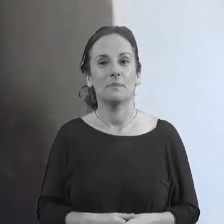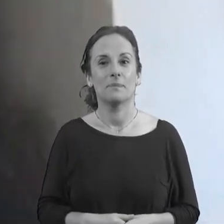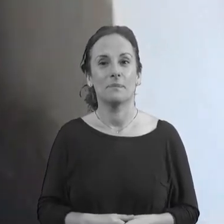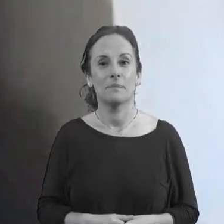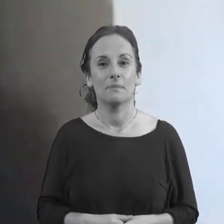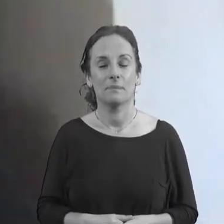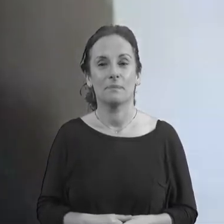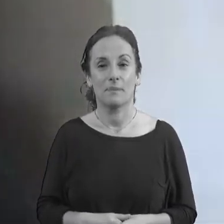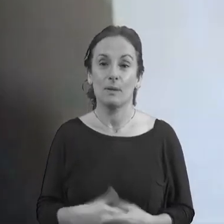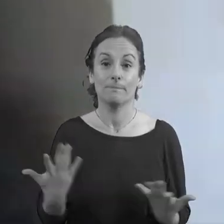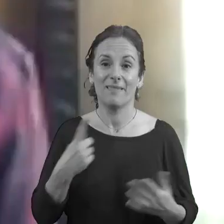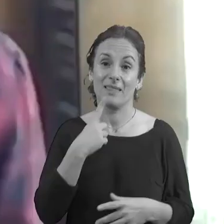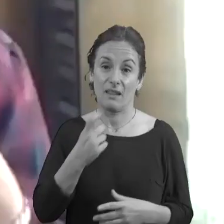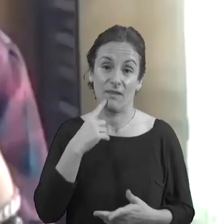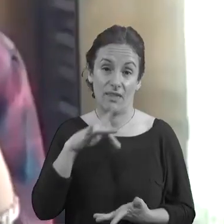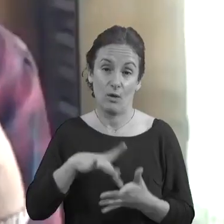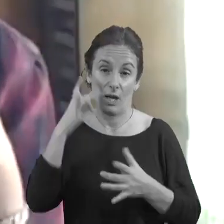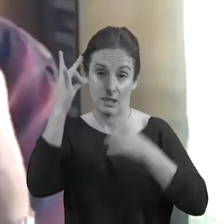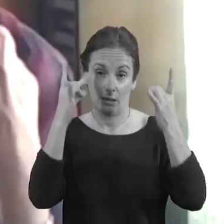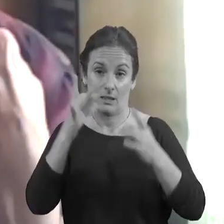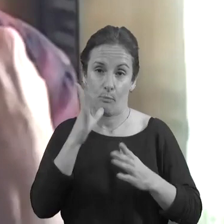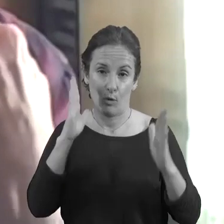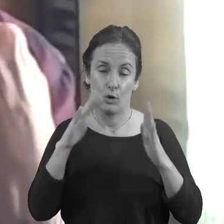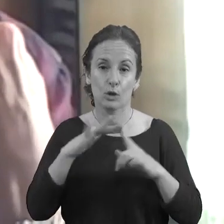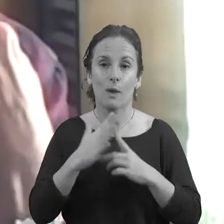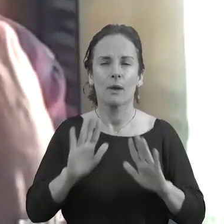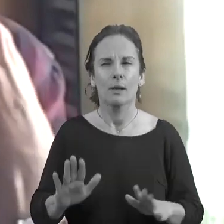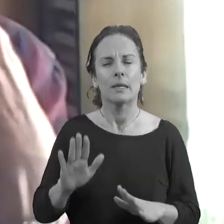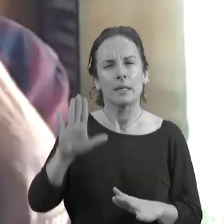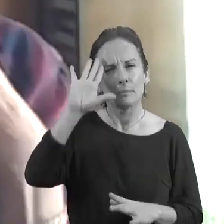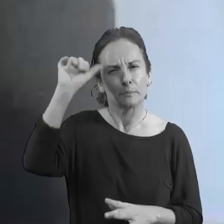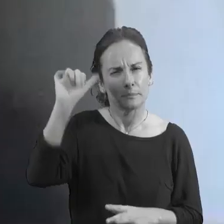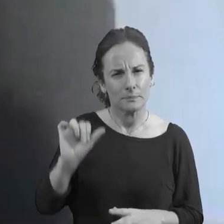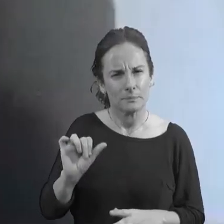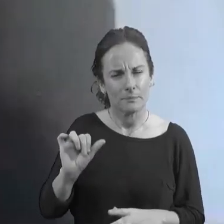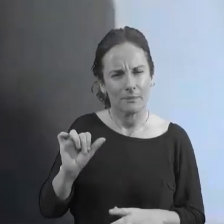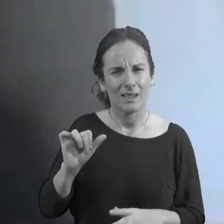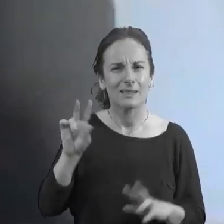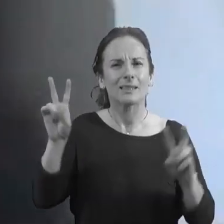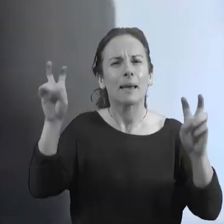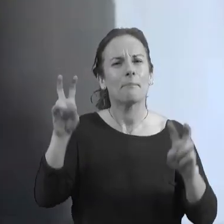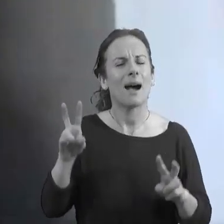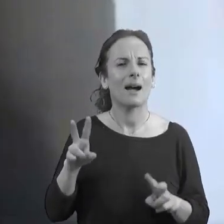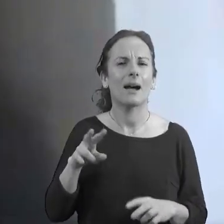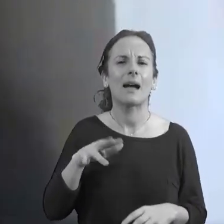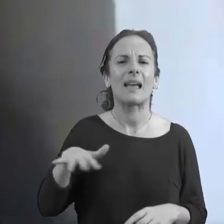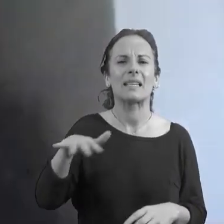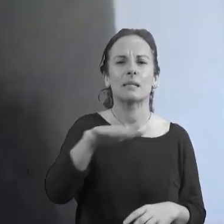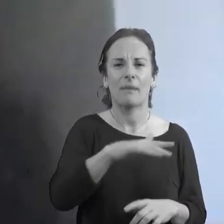el realizarlas, ¿no? Y a mí me habéis hecho pensar en una cosa, en esto de estos espacios de